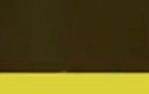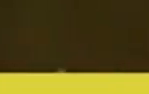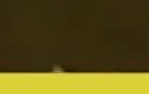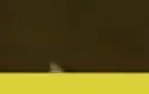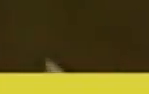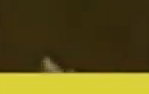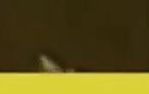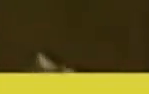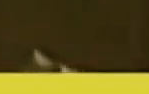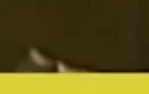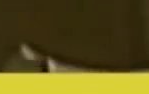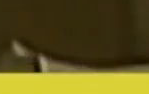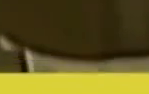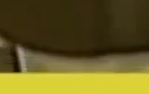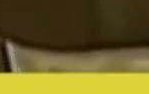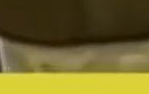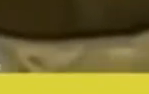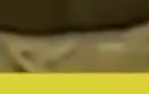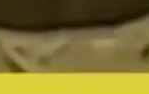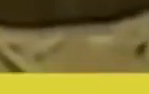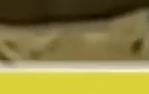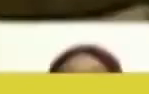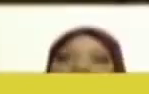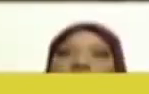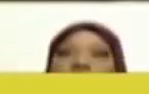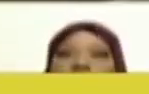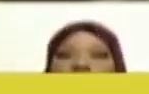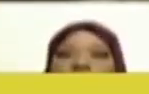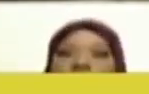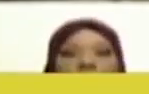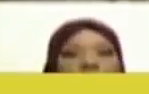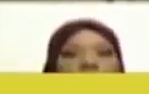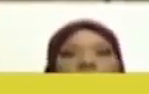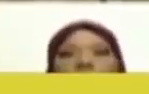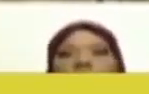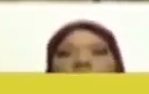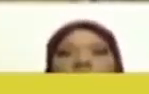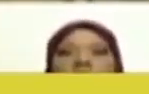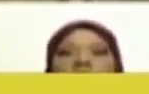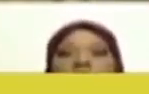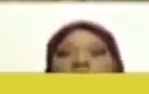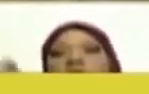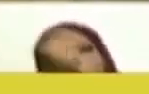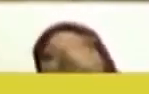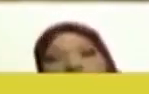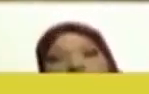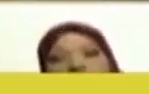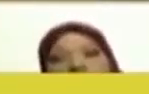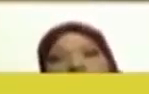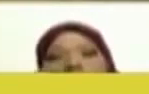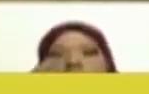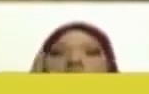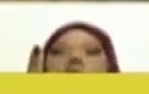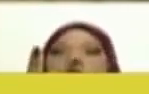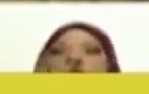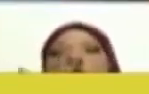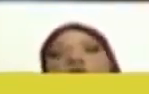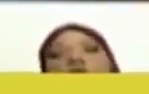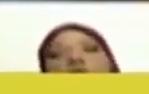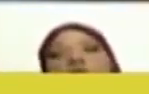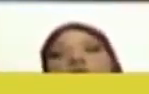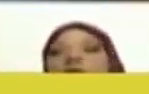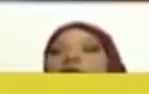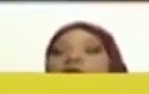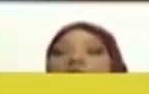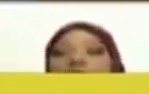Palacio Federal Legislativo, esta obra que retrata tres momentos estelares de